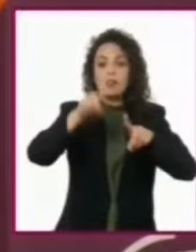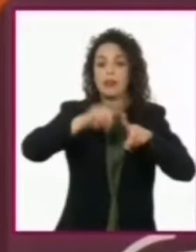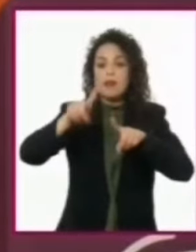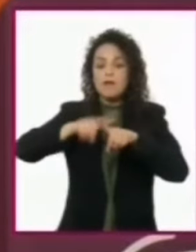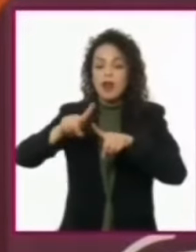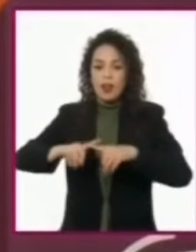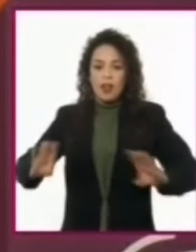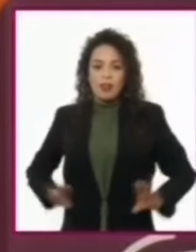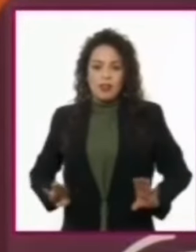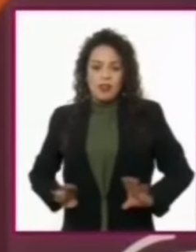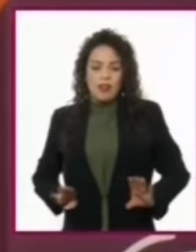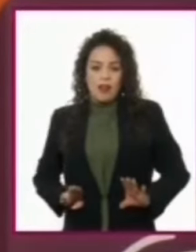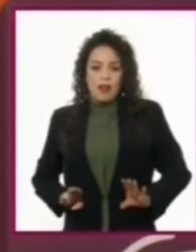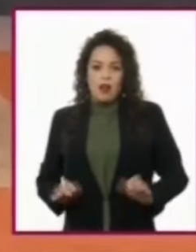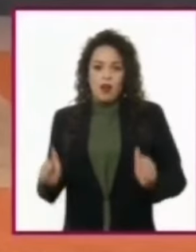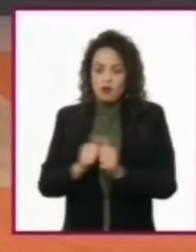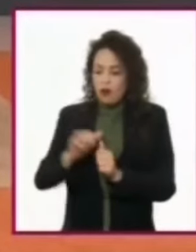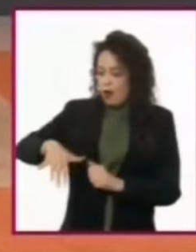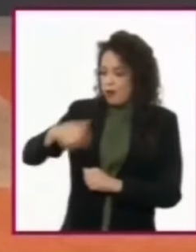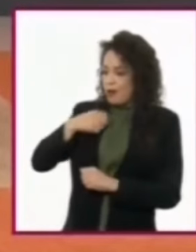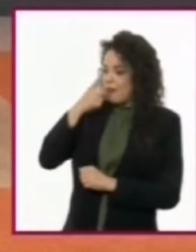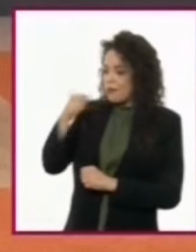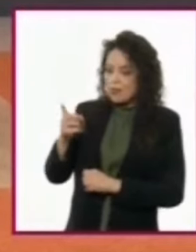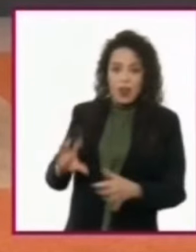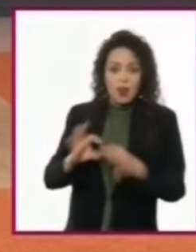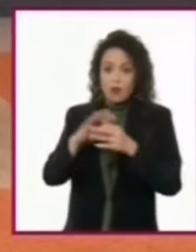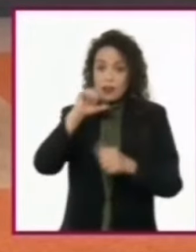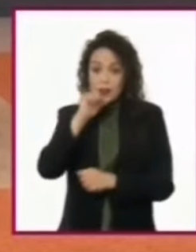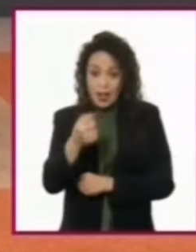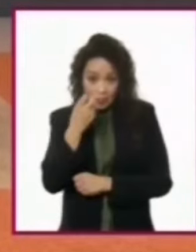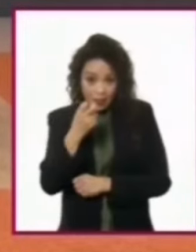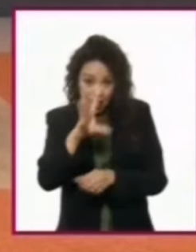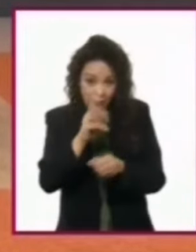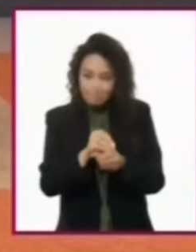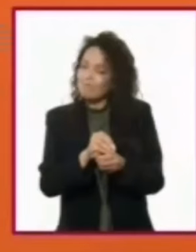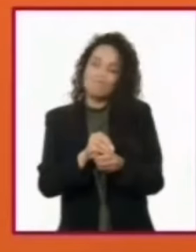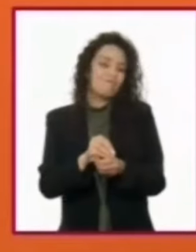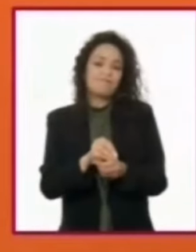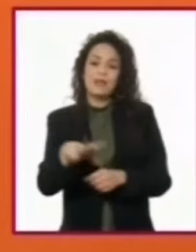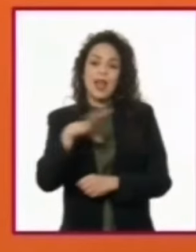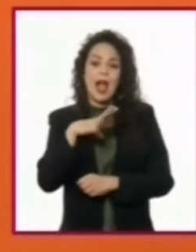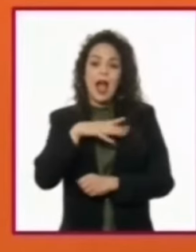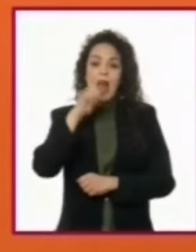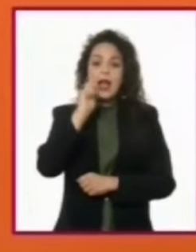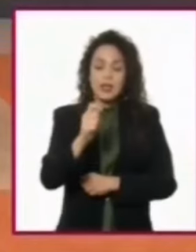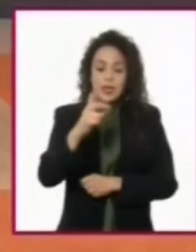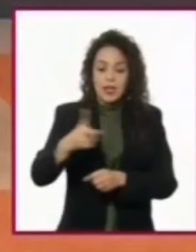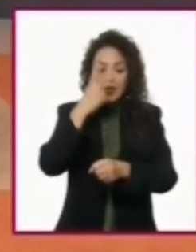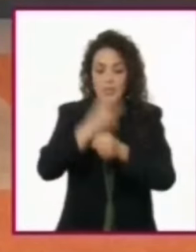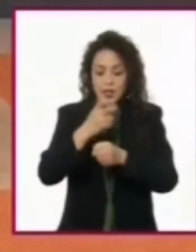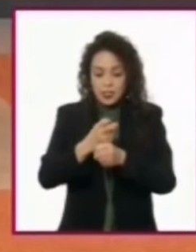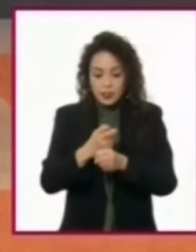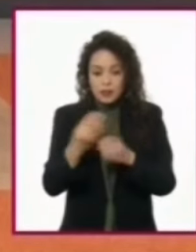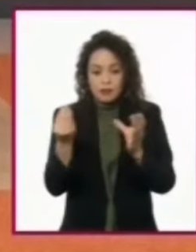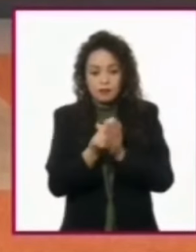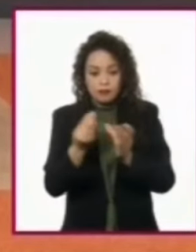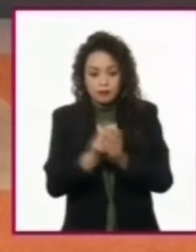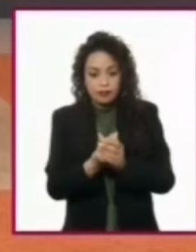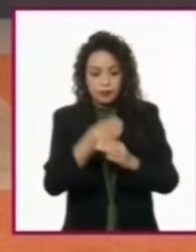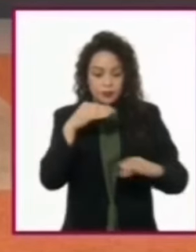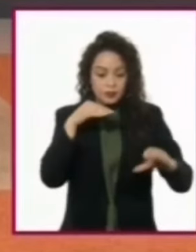las características que se mencionan. Pues el hecho de tener un par de subcategorías más dentro de las